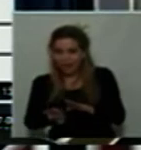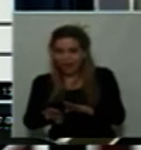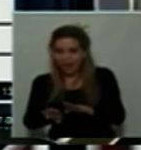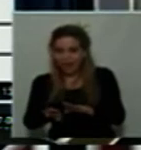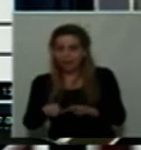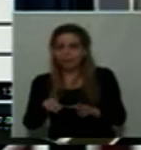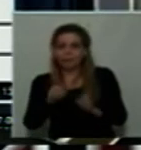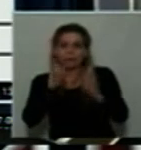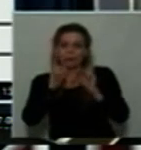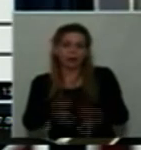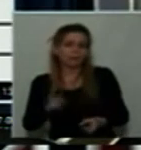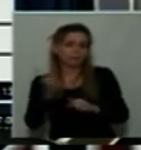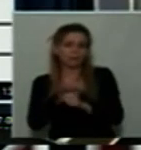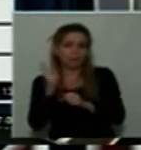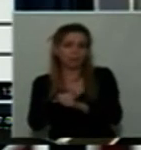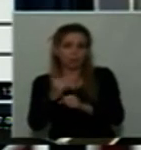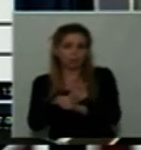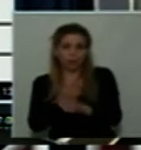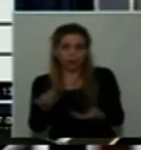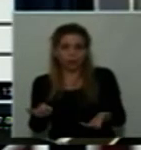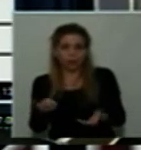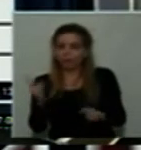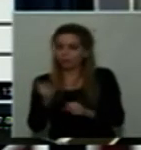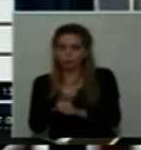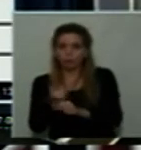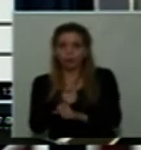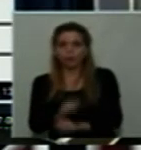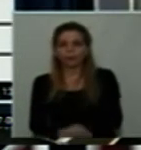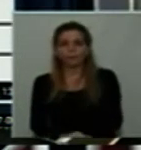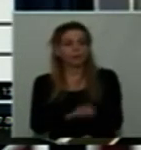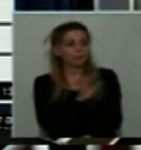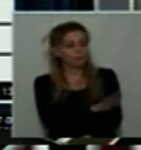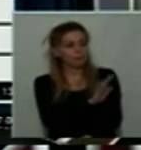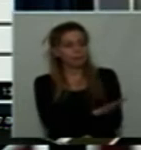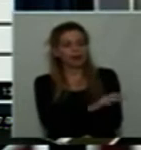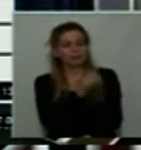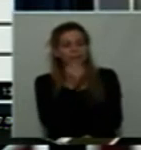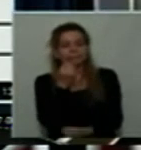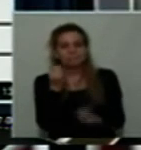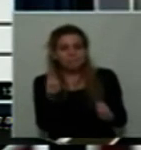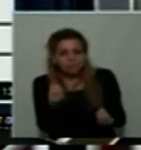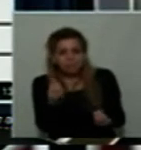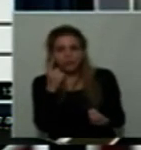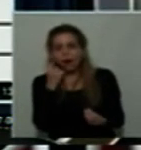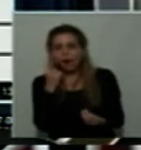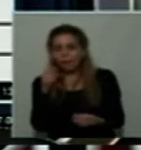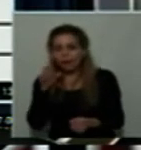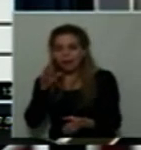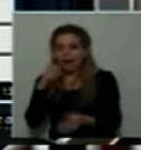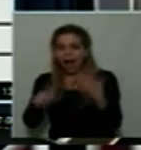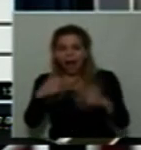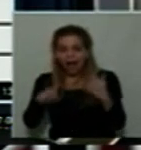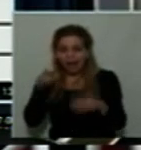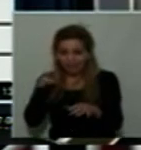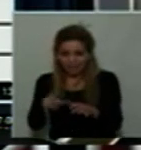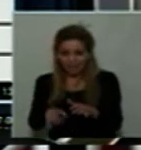idea. Y evidentemente no puede, porque tal vez le falló. Está bien, pero no nos quedó claro por qué aceleró. No, la Argentina está llena de muy buenos tipos, pero